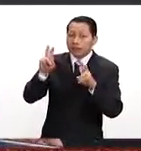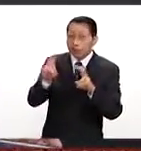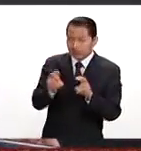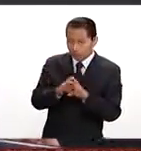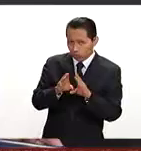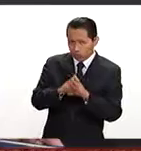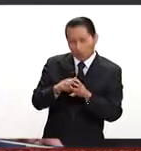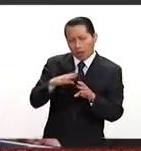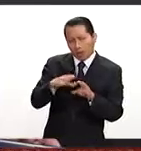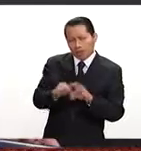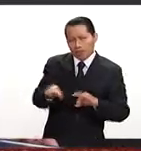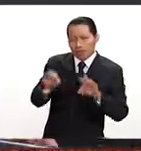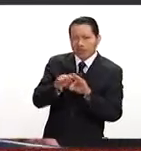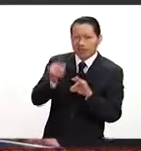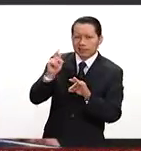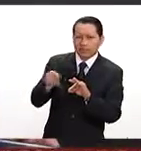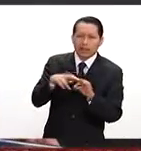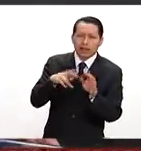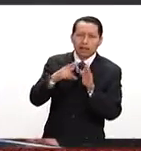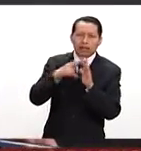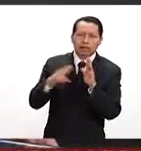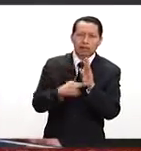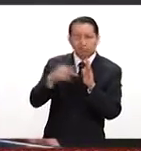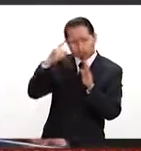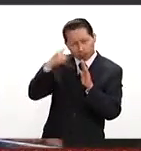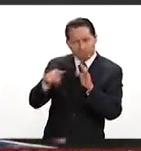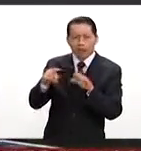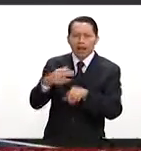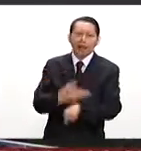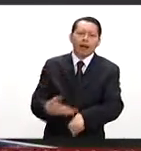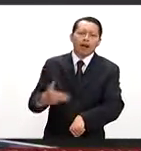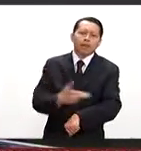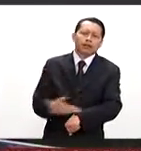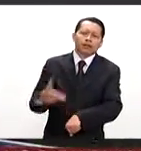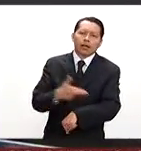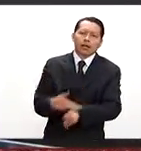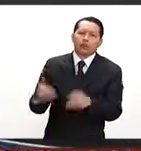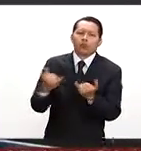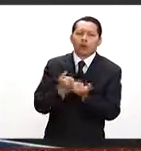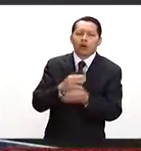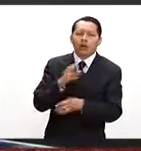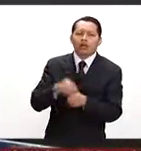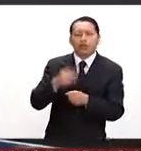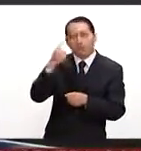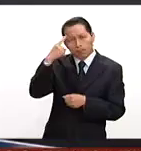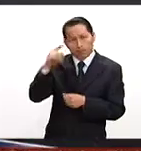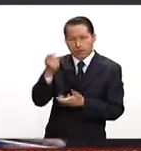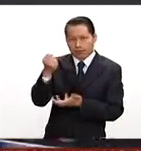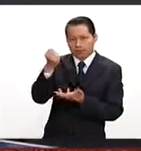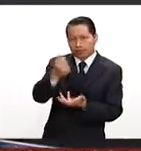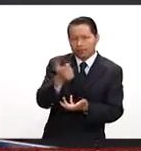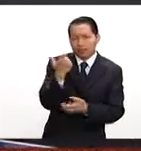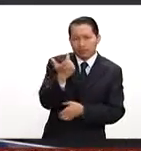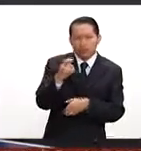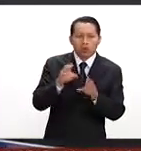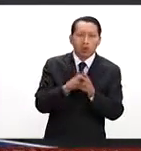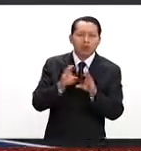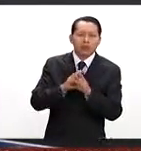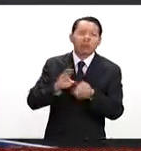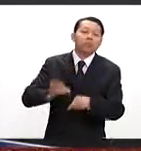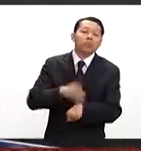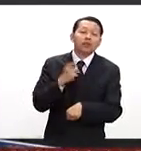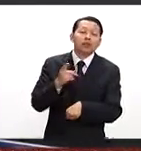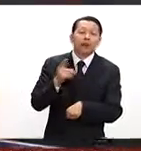Uno muy importante es el tema de los requisitos, de los trámites. Por ejemplo, todo lo que tiene que ver con el financiamiento, por ejemplo, de entrada